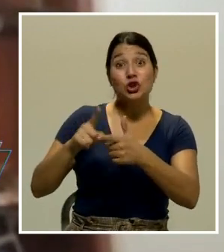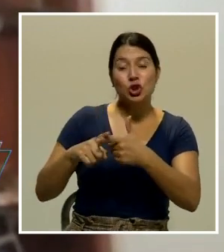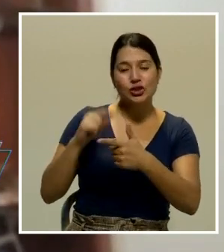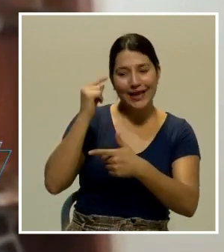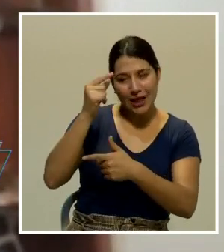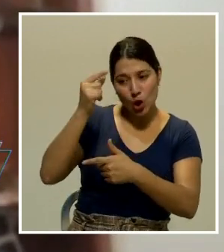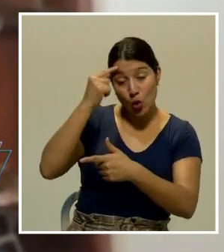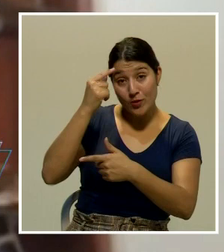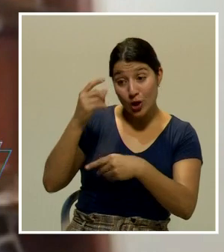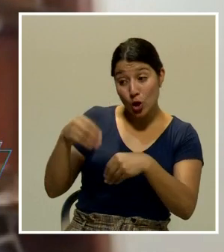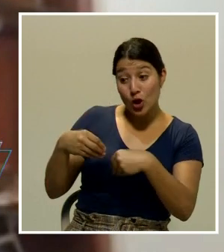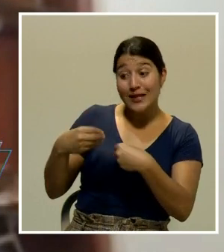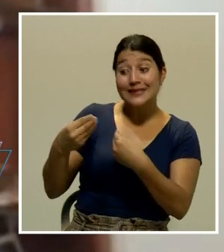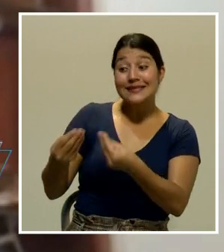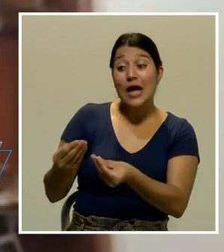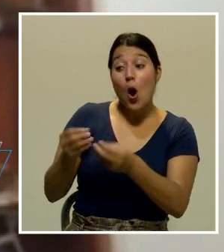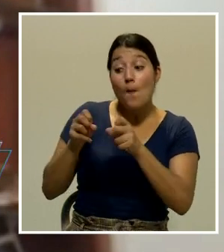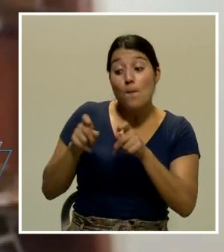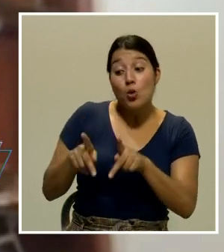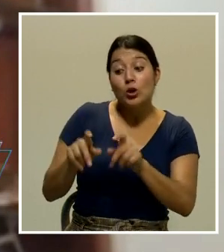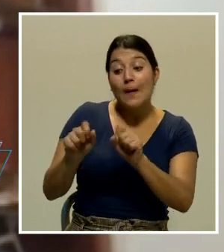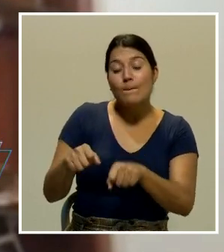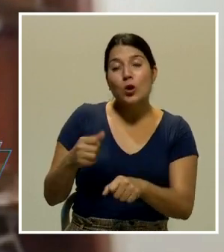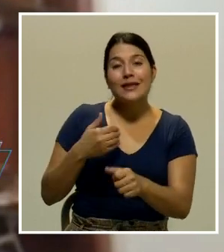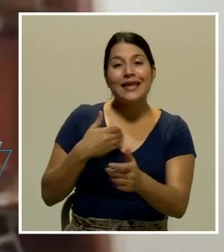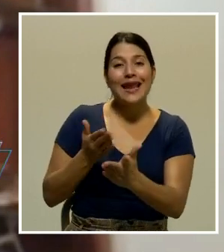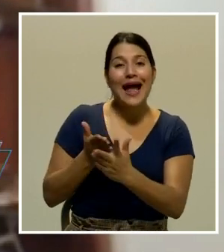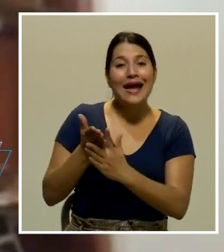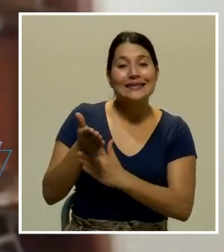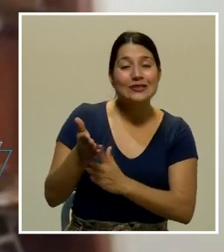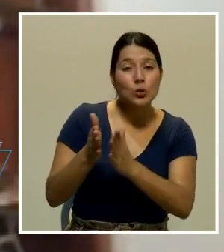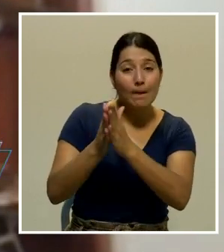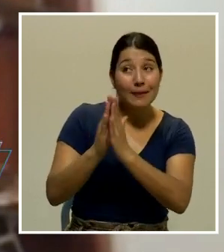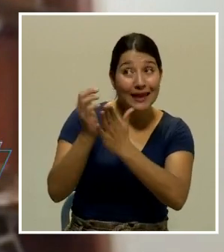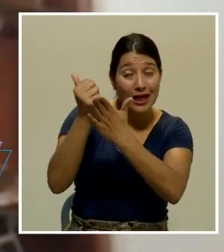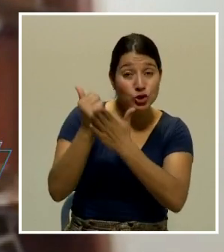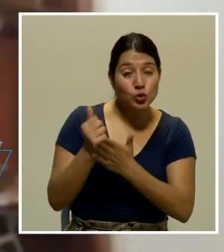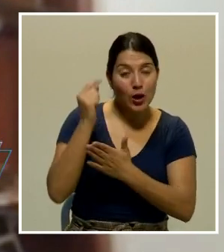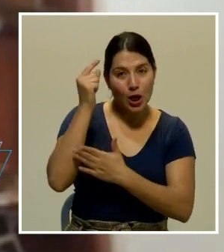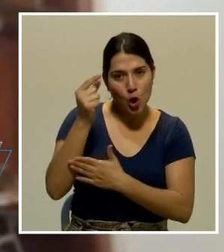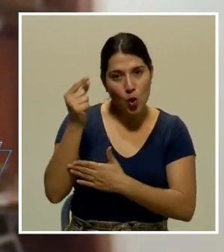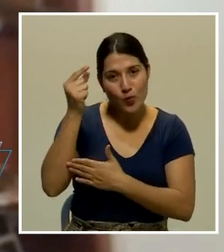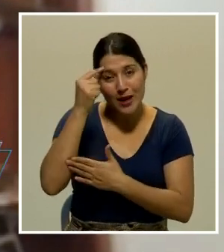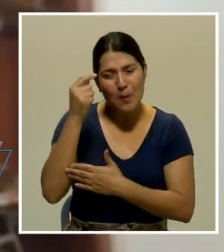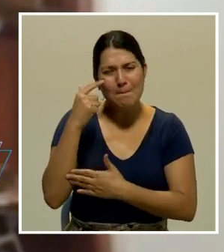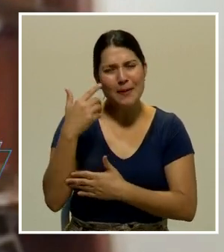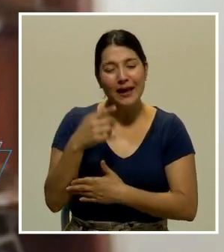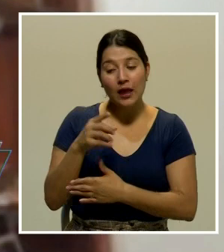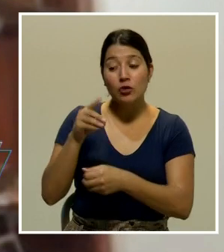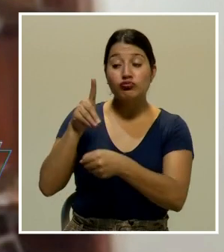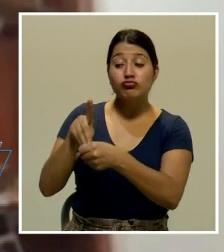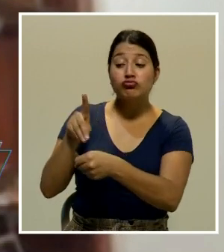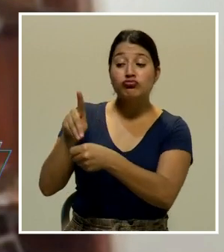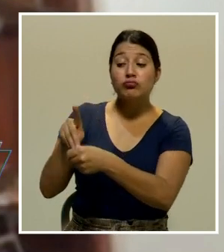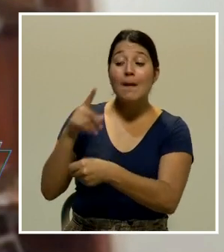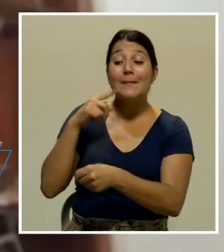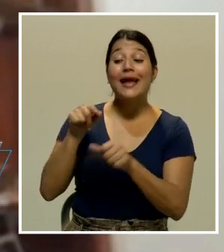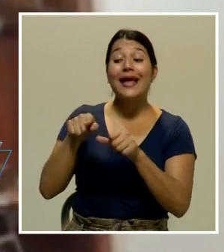ayuda del Estado que les permite seguir adelante, que les permite mantener a sus